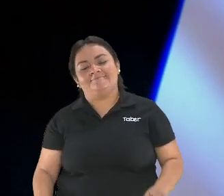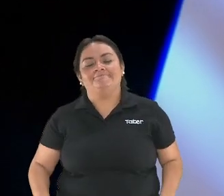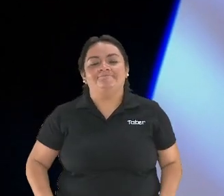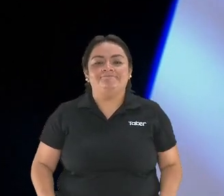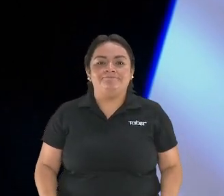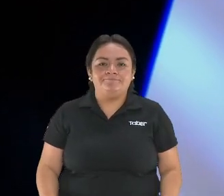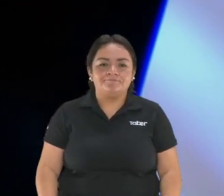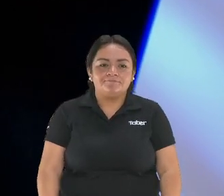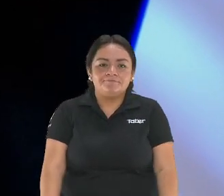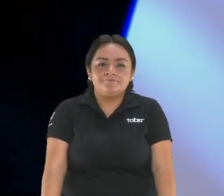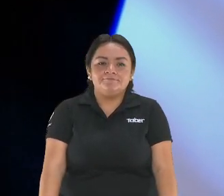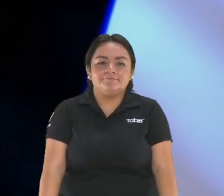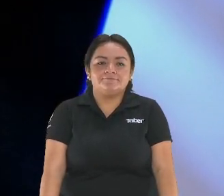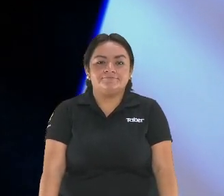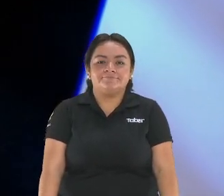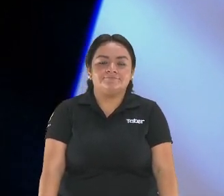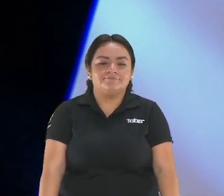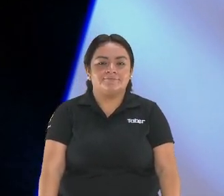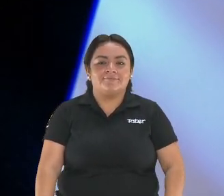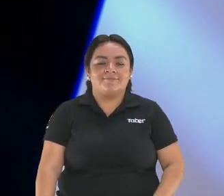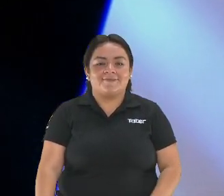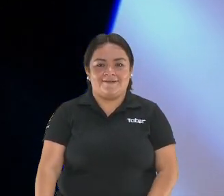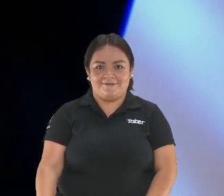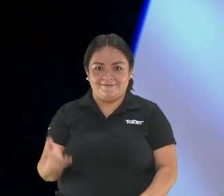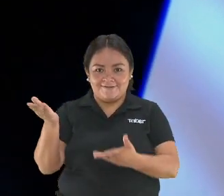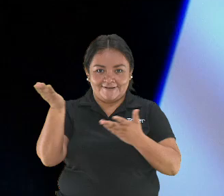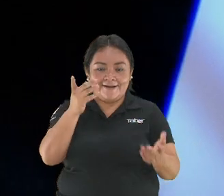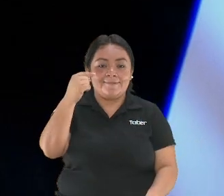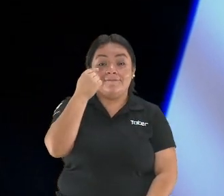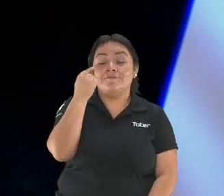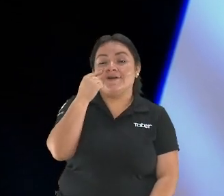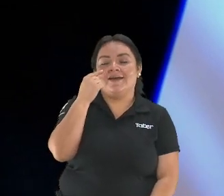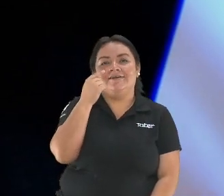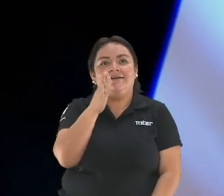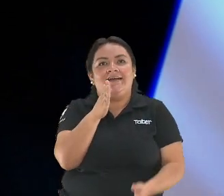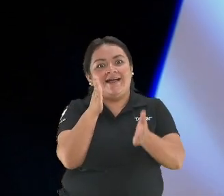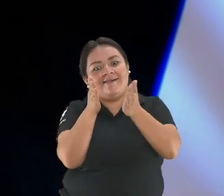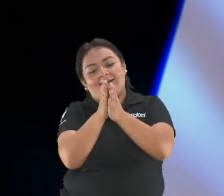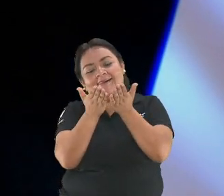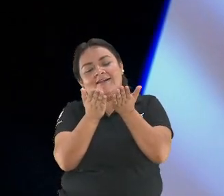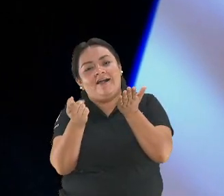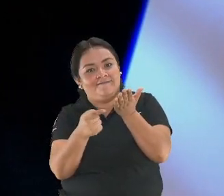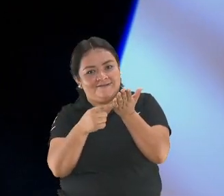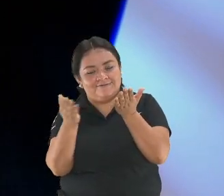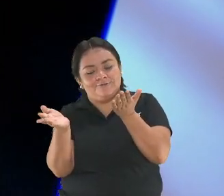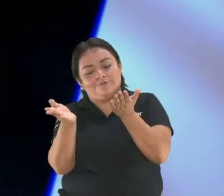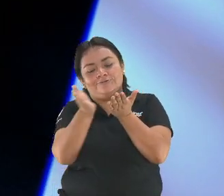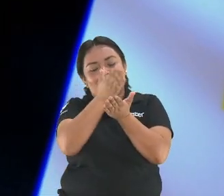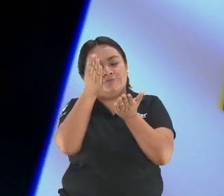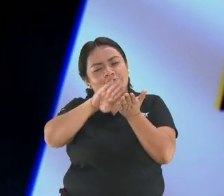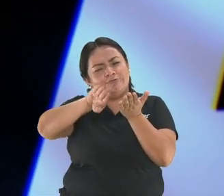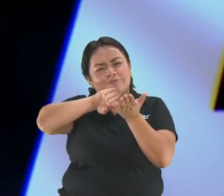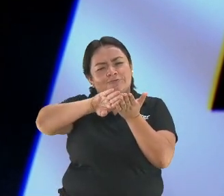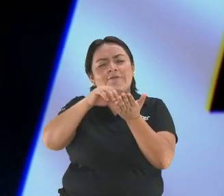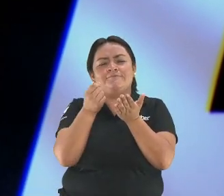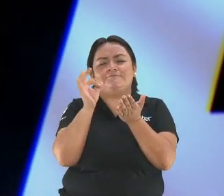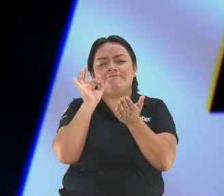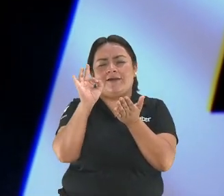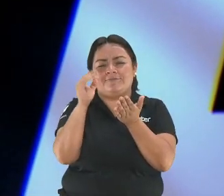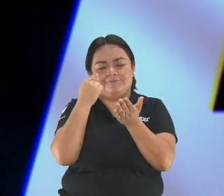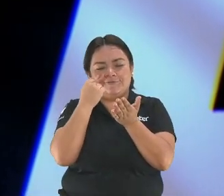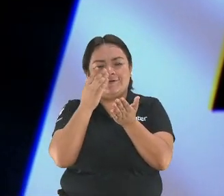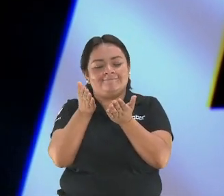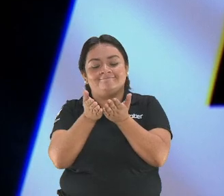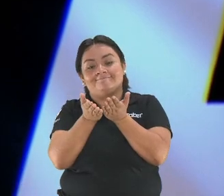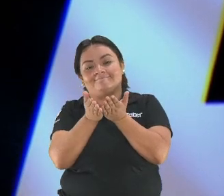1 versículos del 9 en adelante le voy a ayudar váyase apocalipsis y de apocalipsis se regresa está más fácil para que no se me